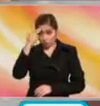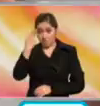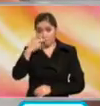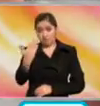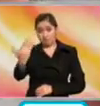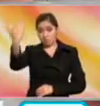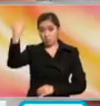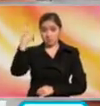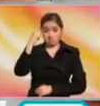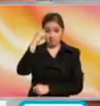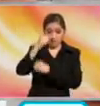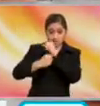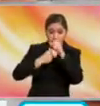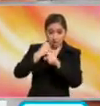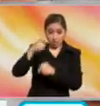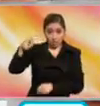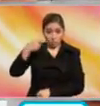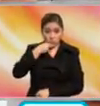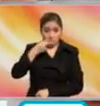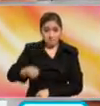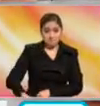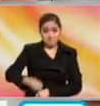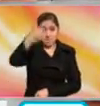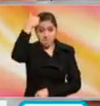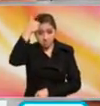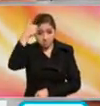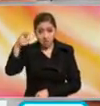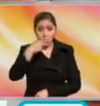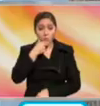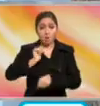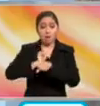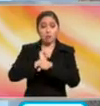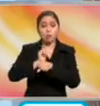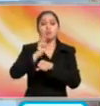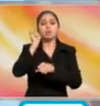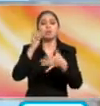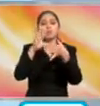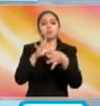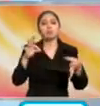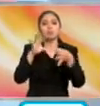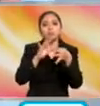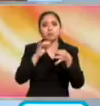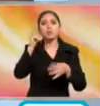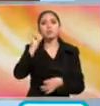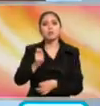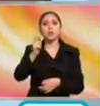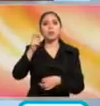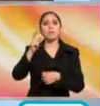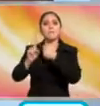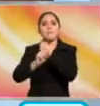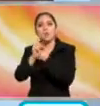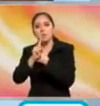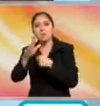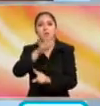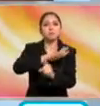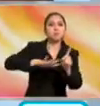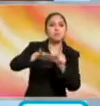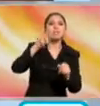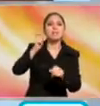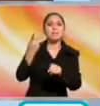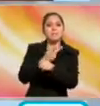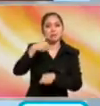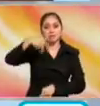20 años fue el primero que usó la comedia para hablar de los problemas sociales que vivía este país. Fue el primero que